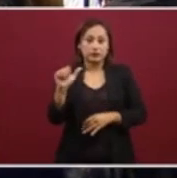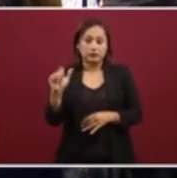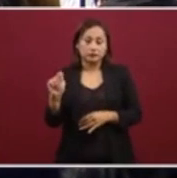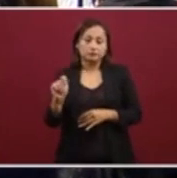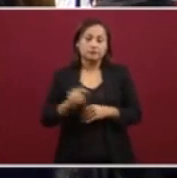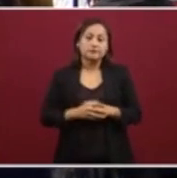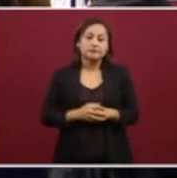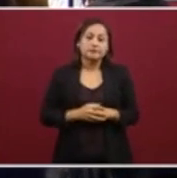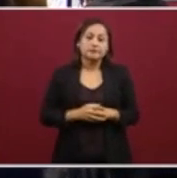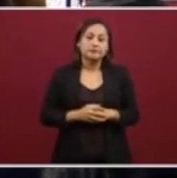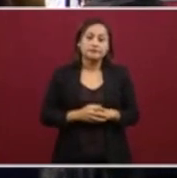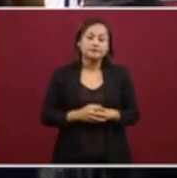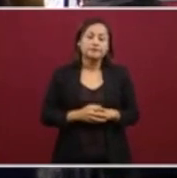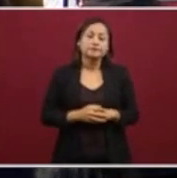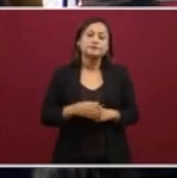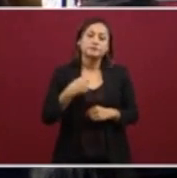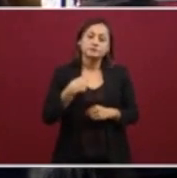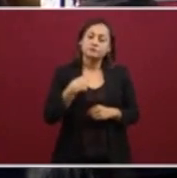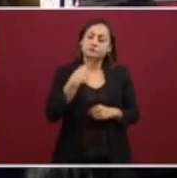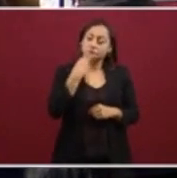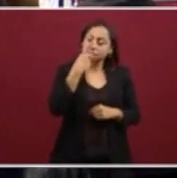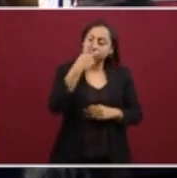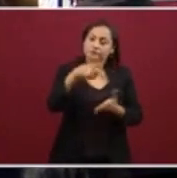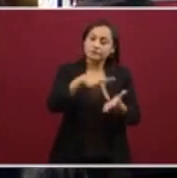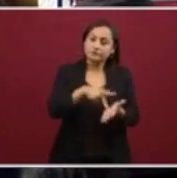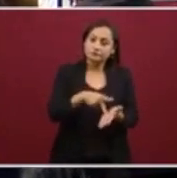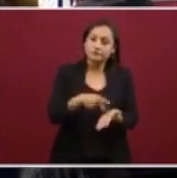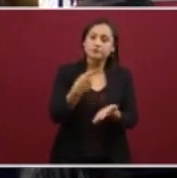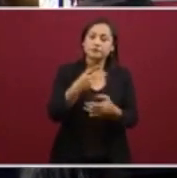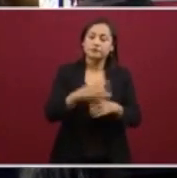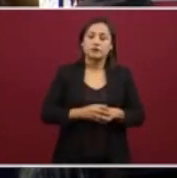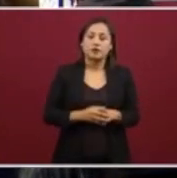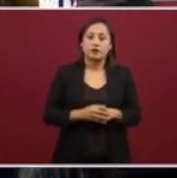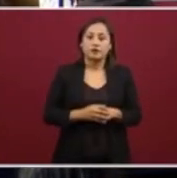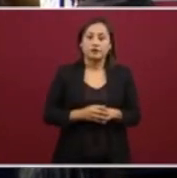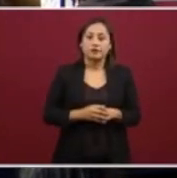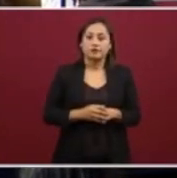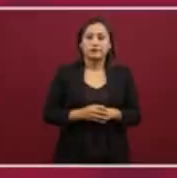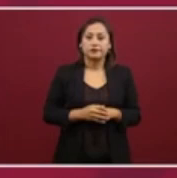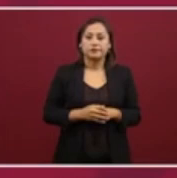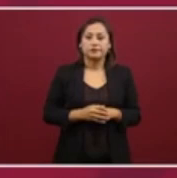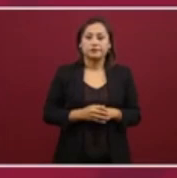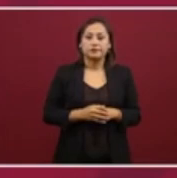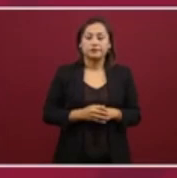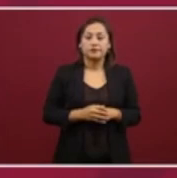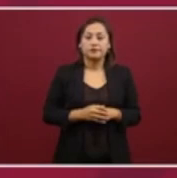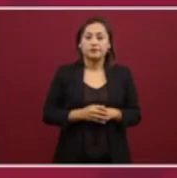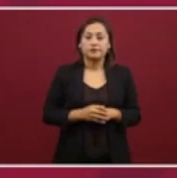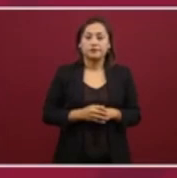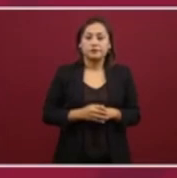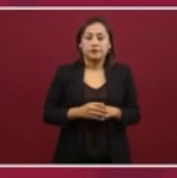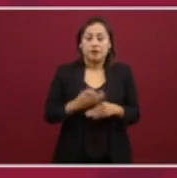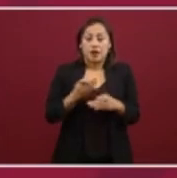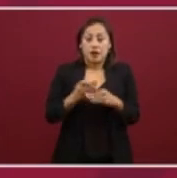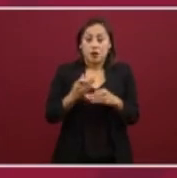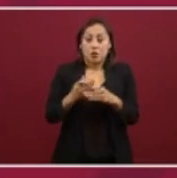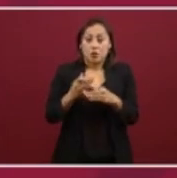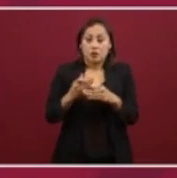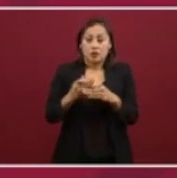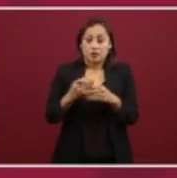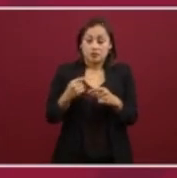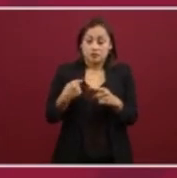insisto, se está llevando a cabo, está a punto de concluir ya